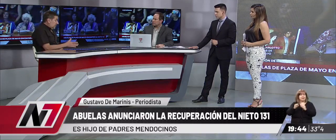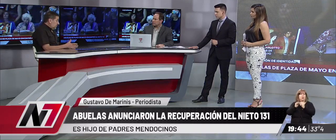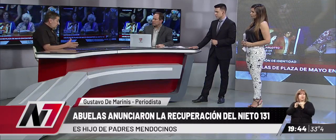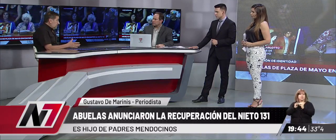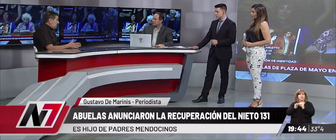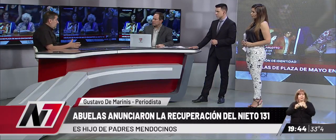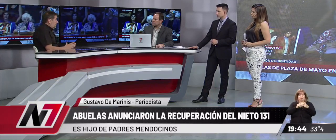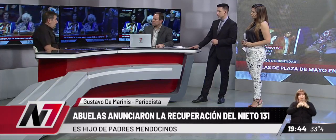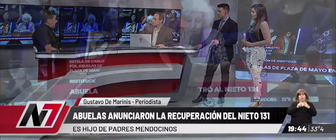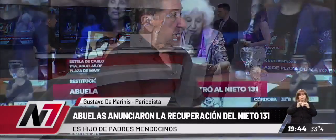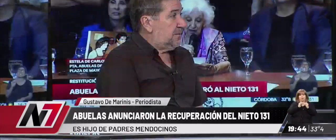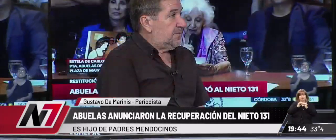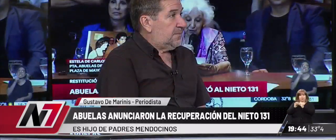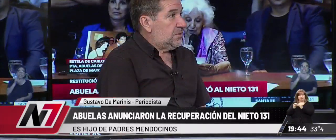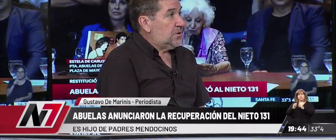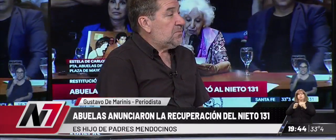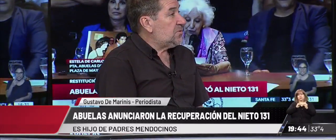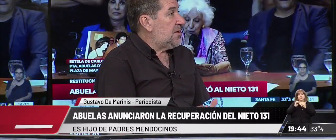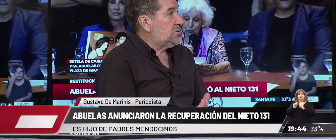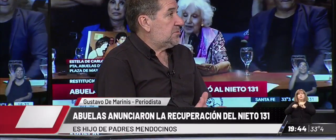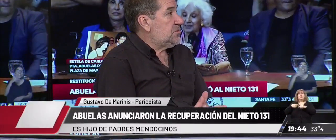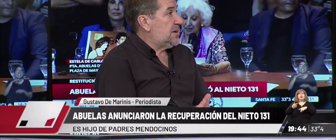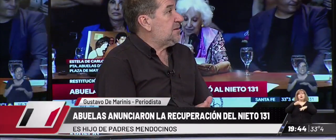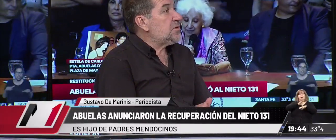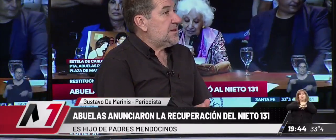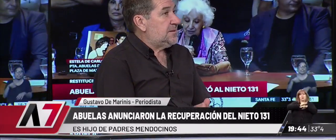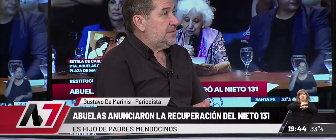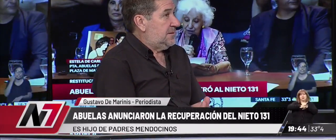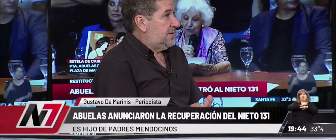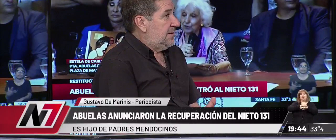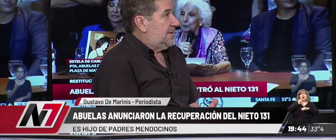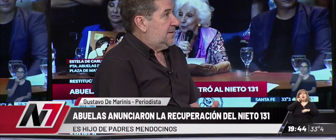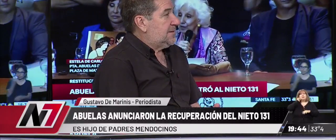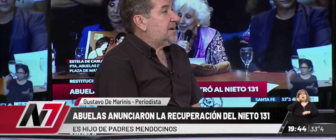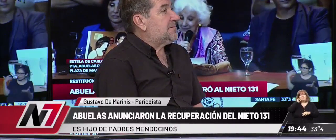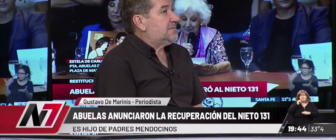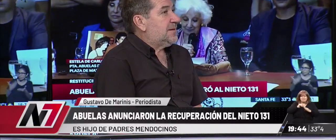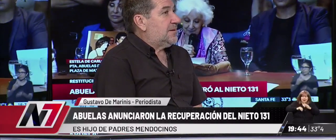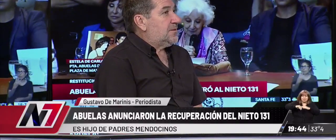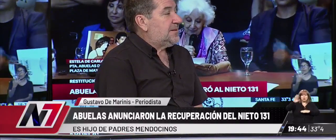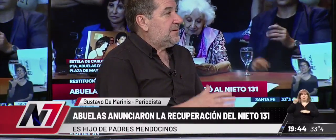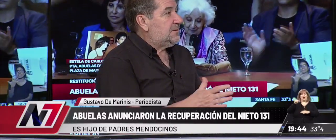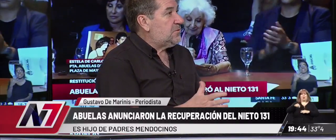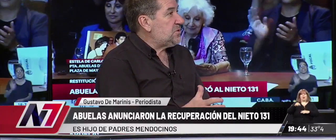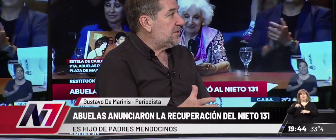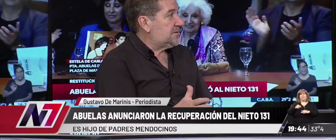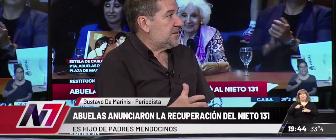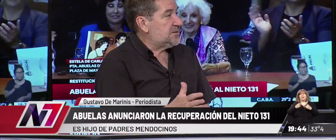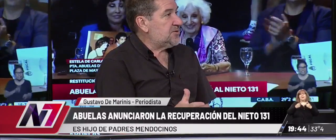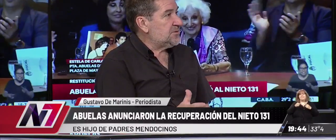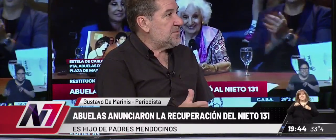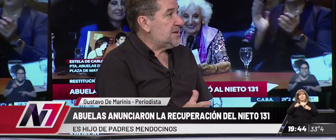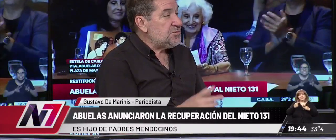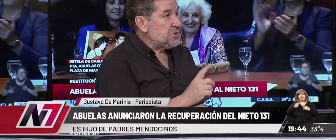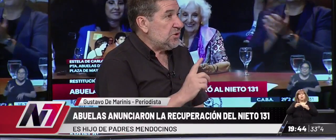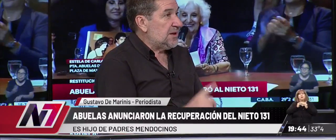hay otra cuestión también. Los imputados son gente muy grande. Claro. Eso te iba a decir. Del juicio que se